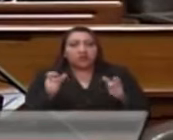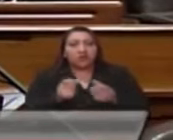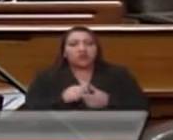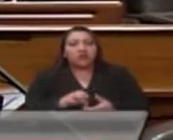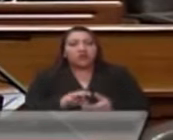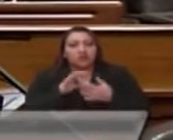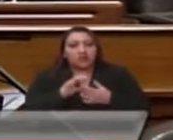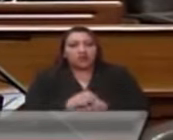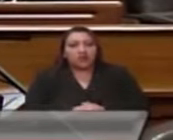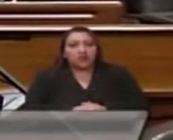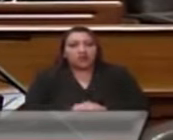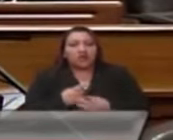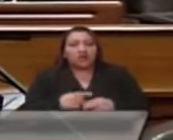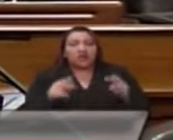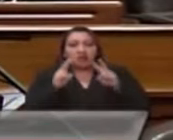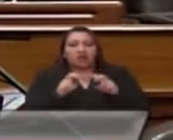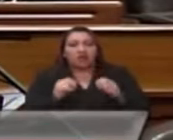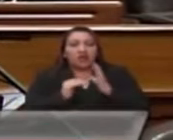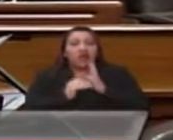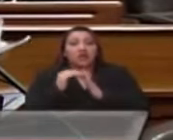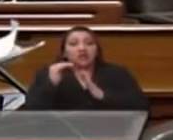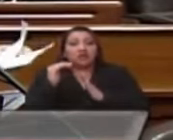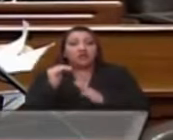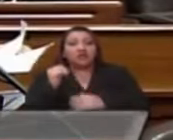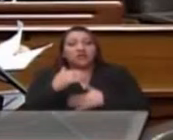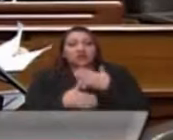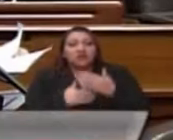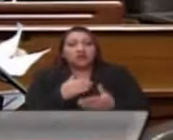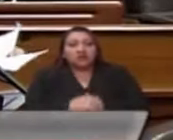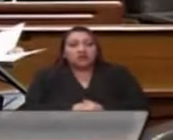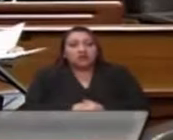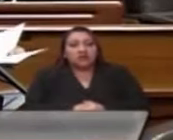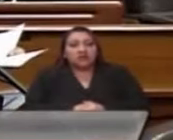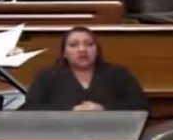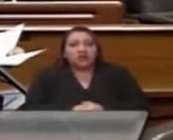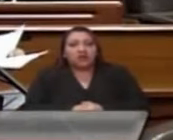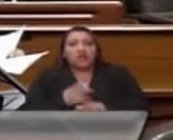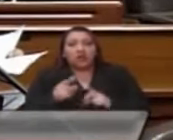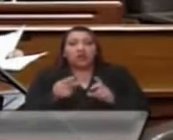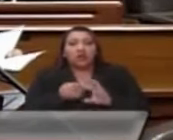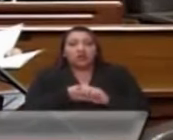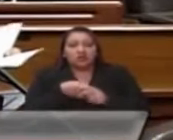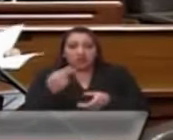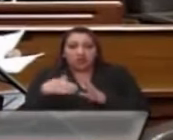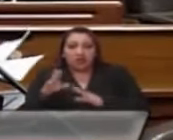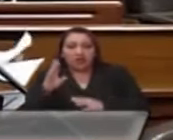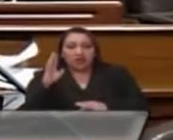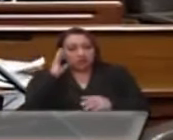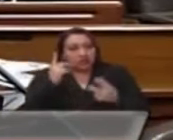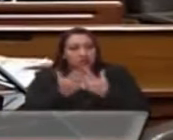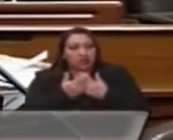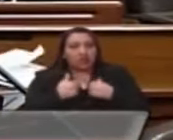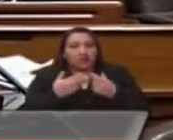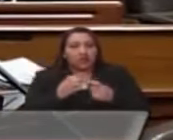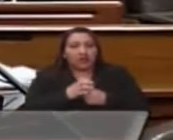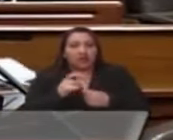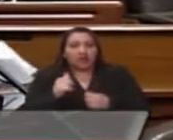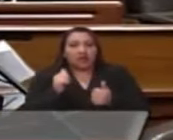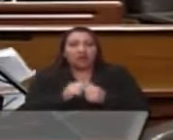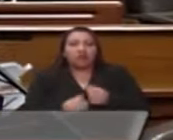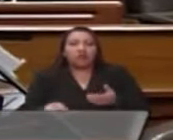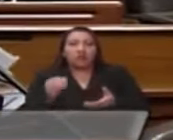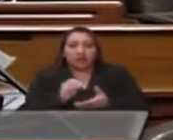comisión especial que evaluará los ascensos y procesos de pase al retiro de los miembros de las Fuerzas Armadas, garantizando